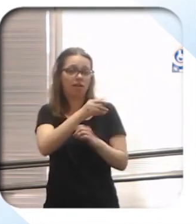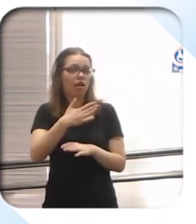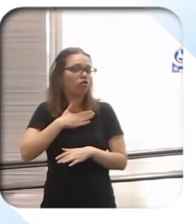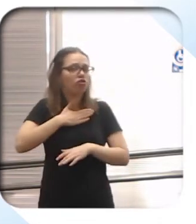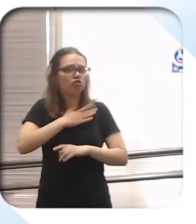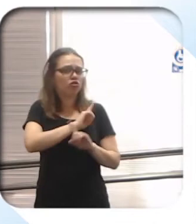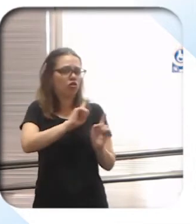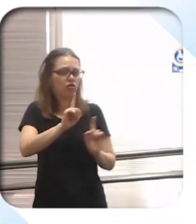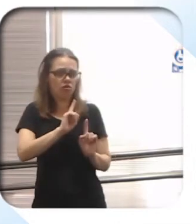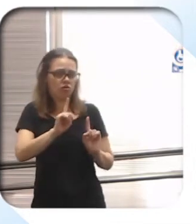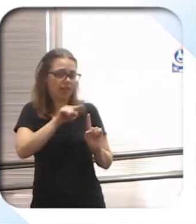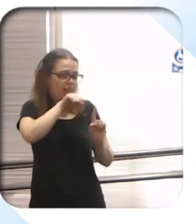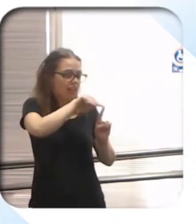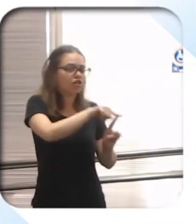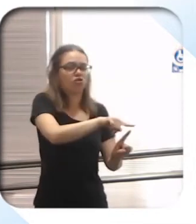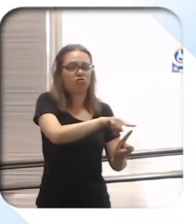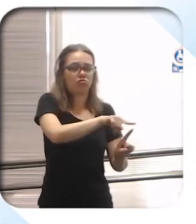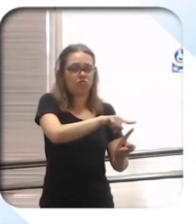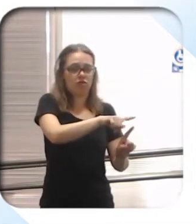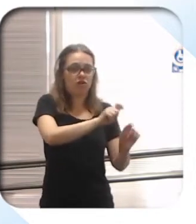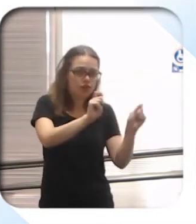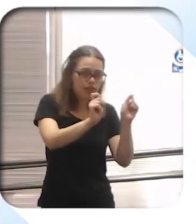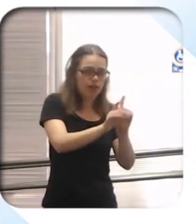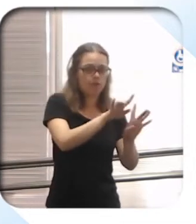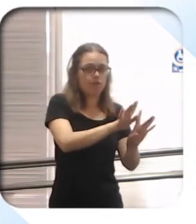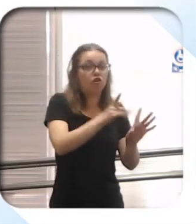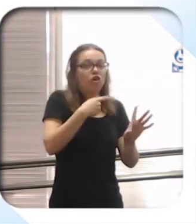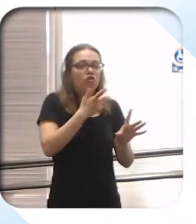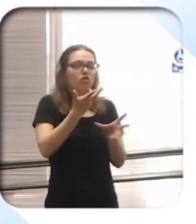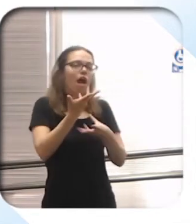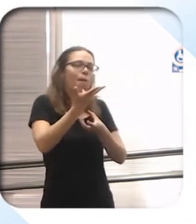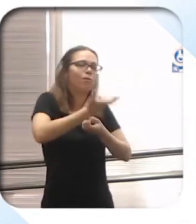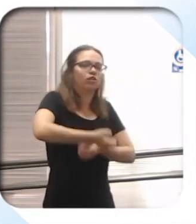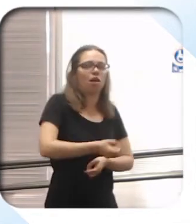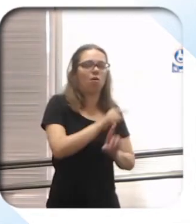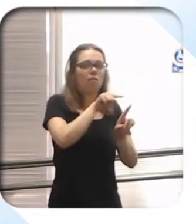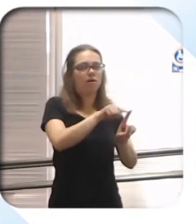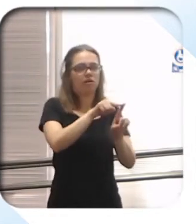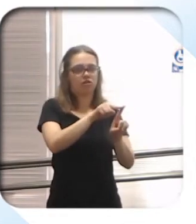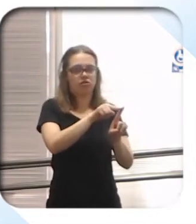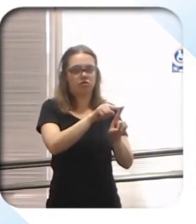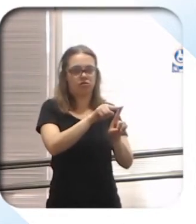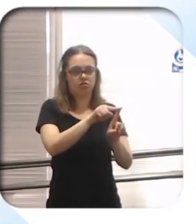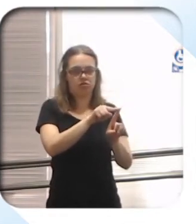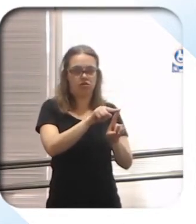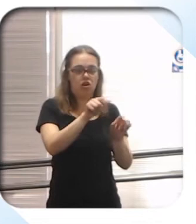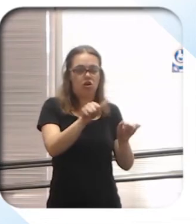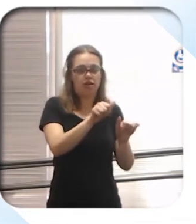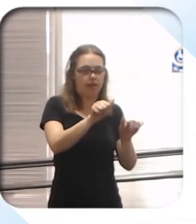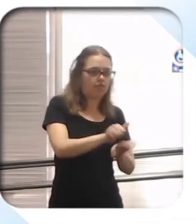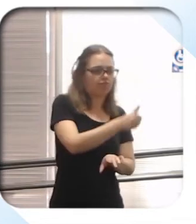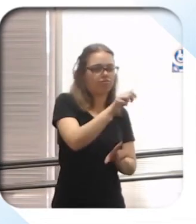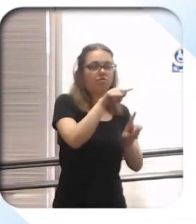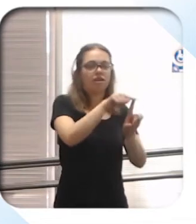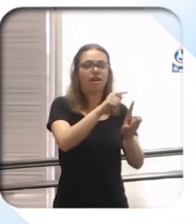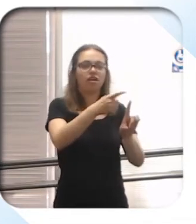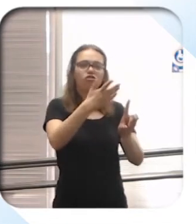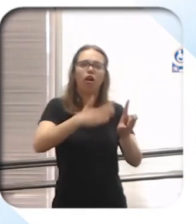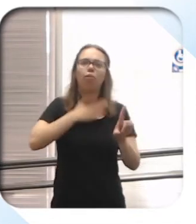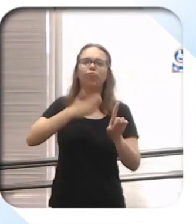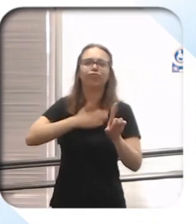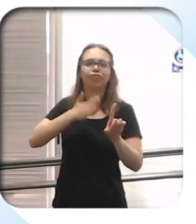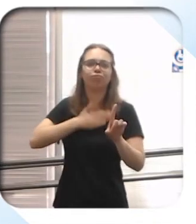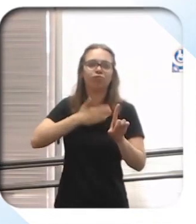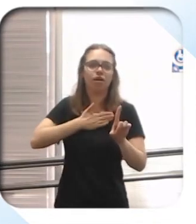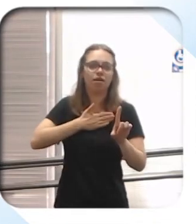somos agentes de cambio, ¿verdad? Pero ellos se han sumado a la tarea, han reclamado, han mostrado